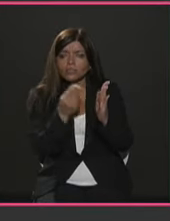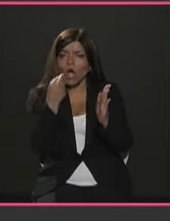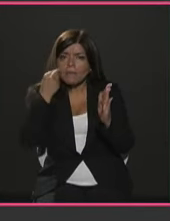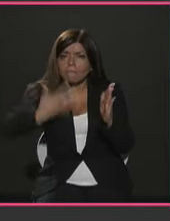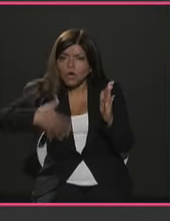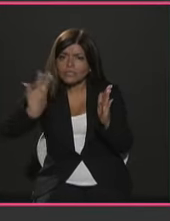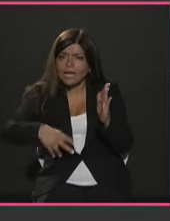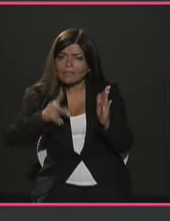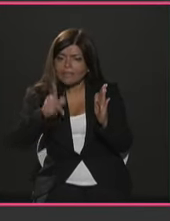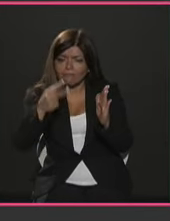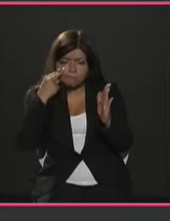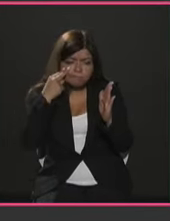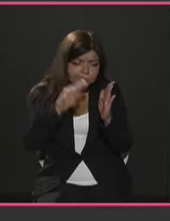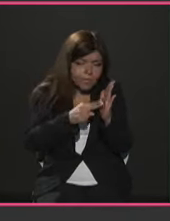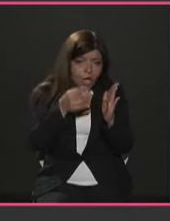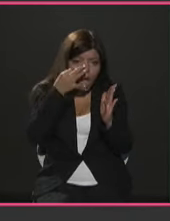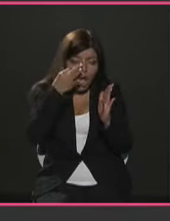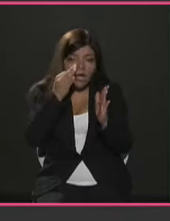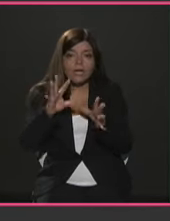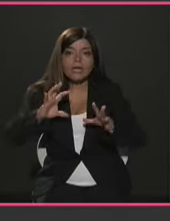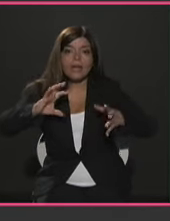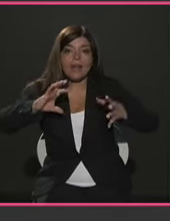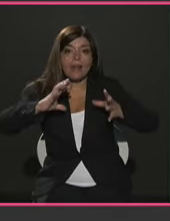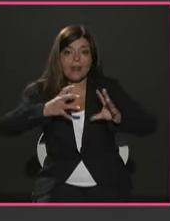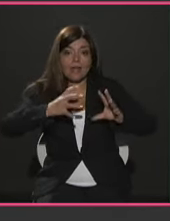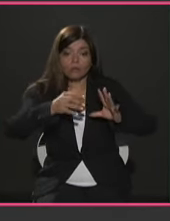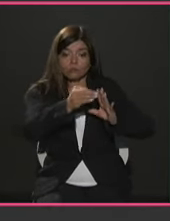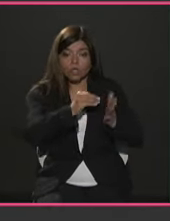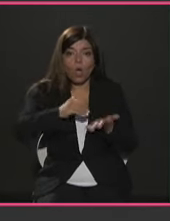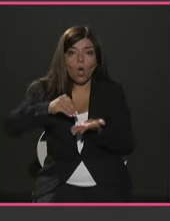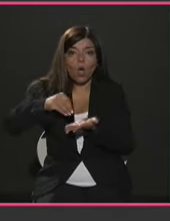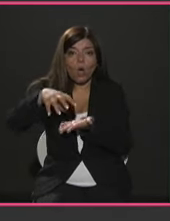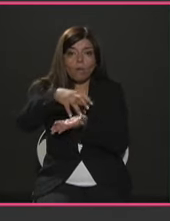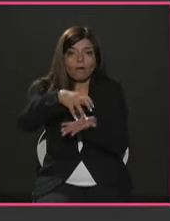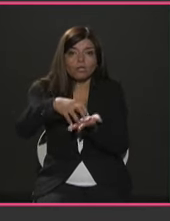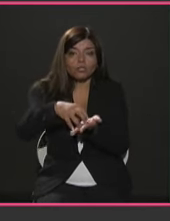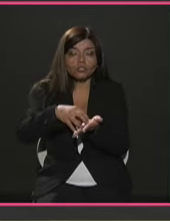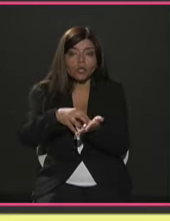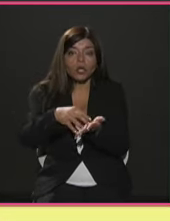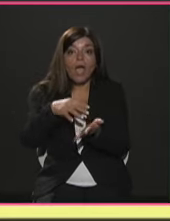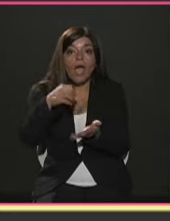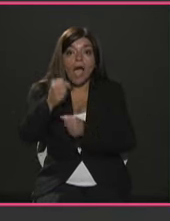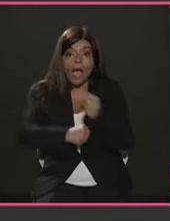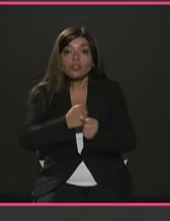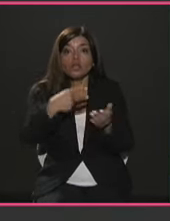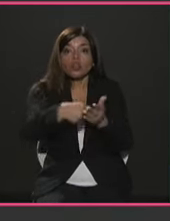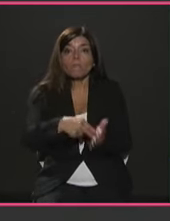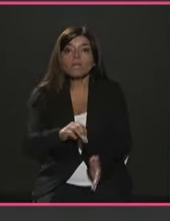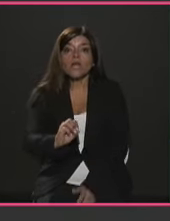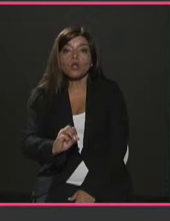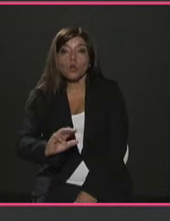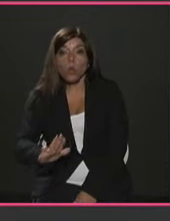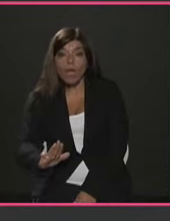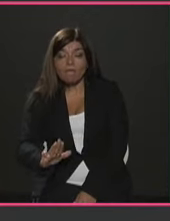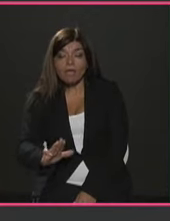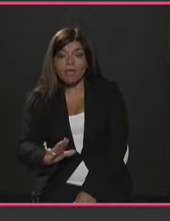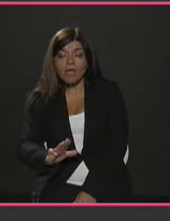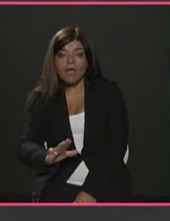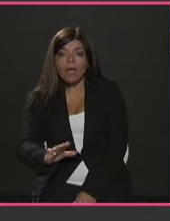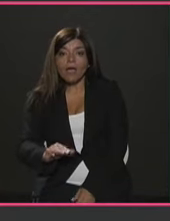población del mundo urbana superó el año 2009 la rural